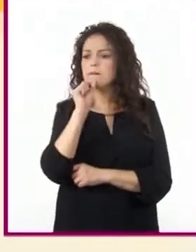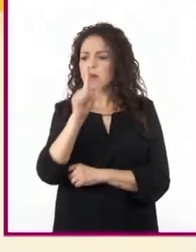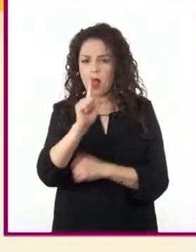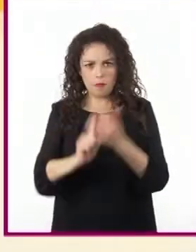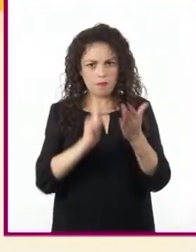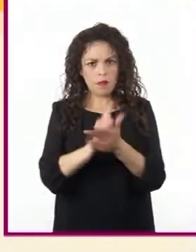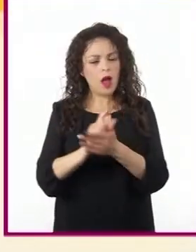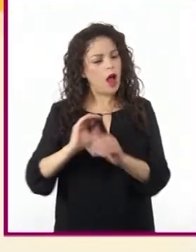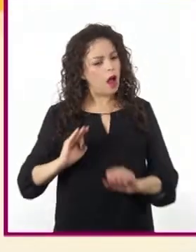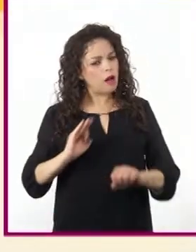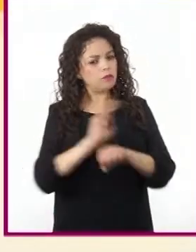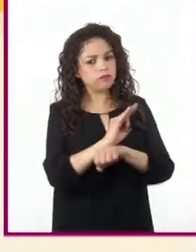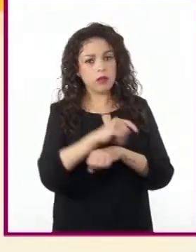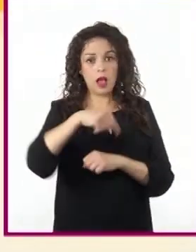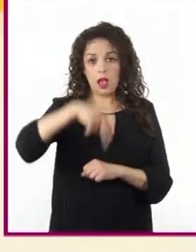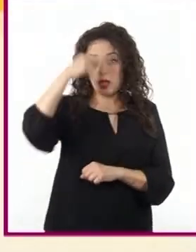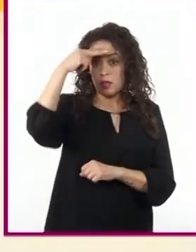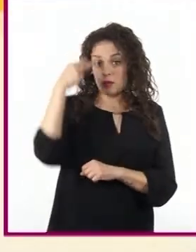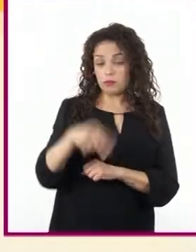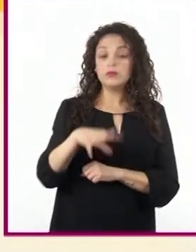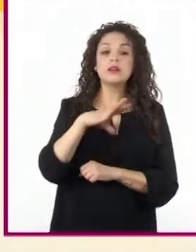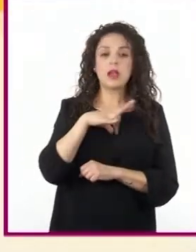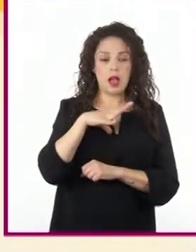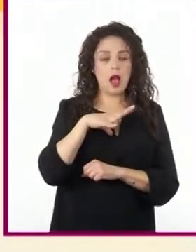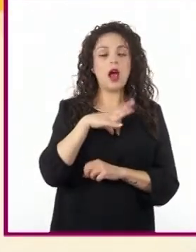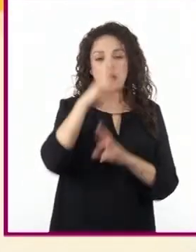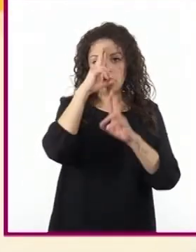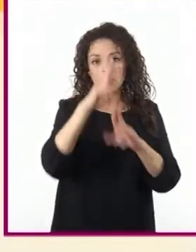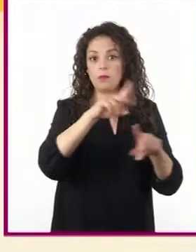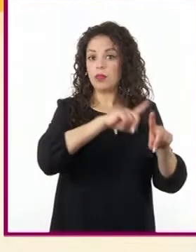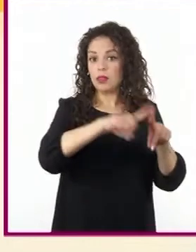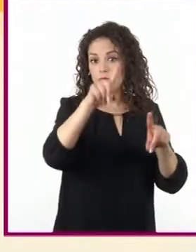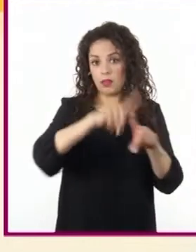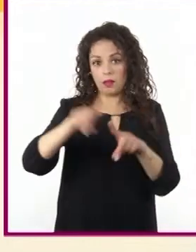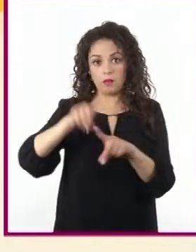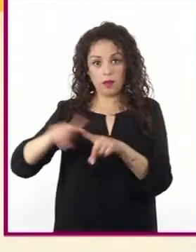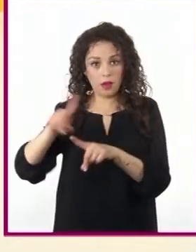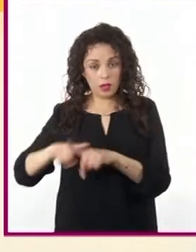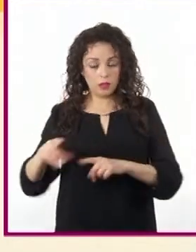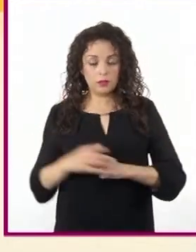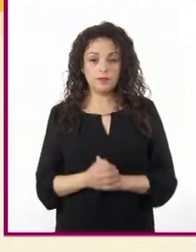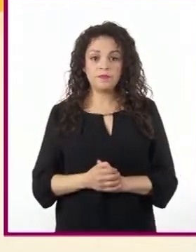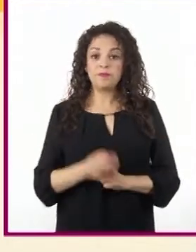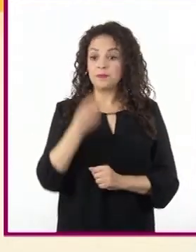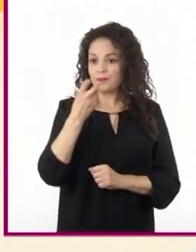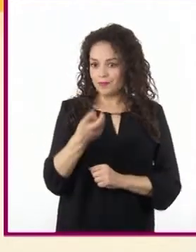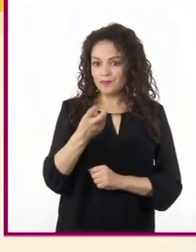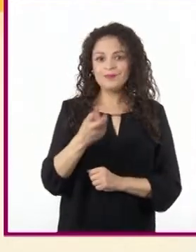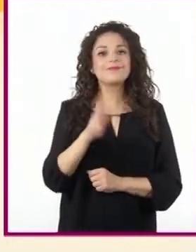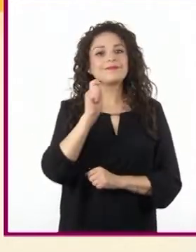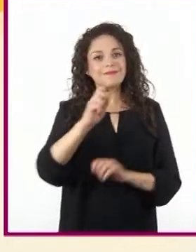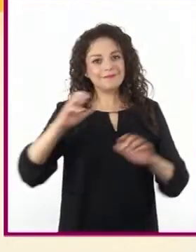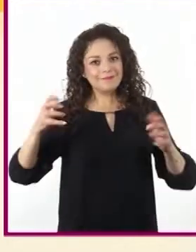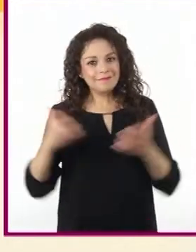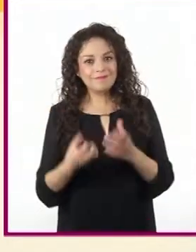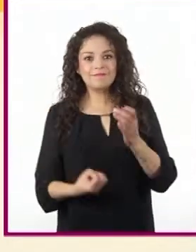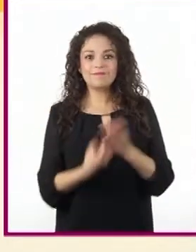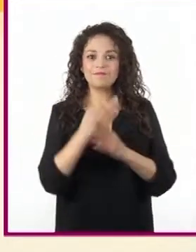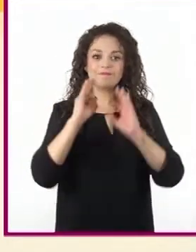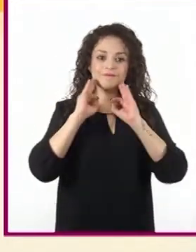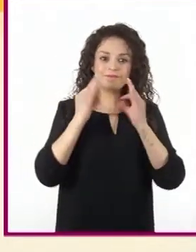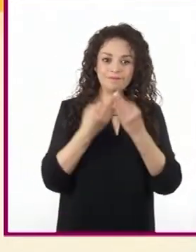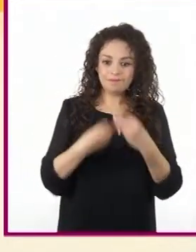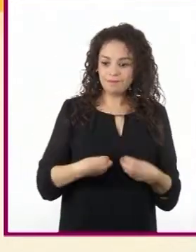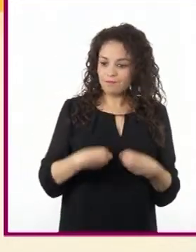país existe el respeto a las diferencias. Una vez más, creamos una forma de vivir a través de la convivencia con